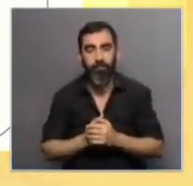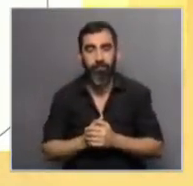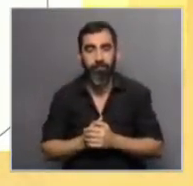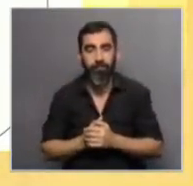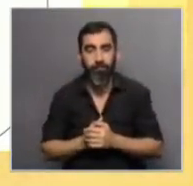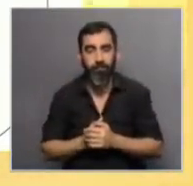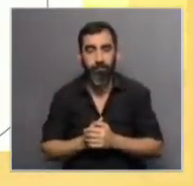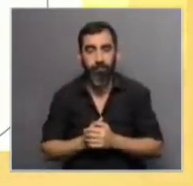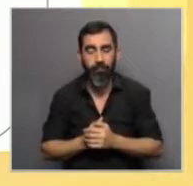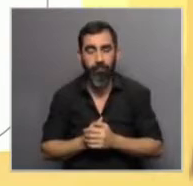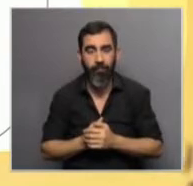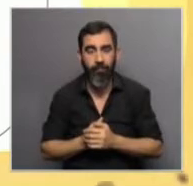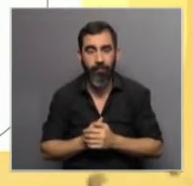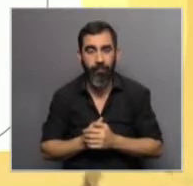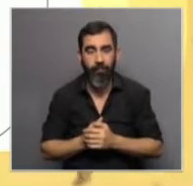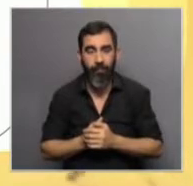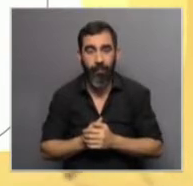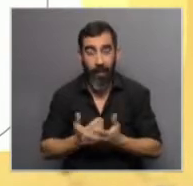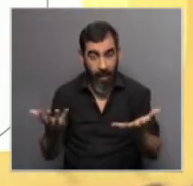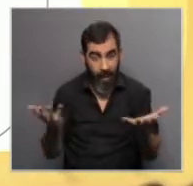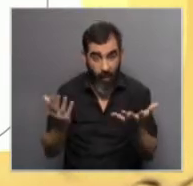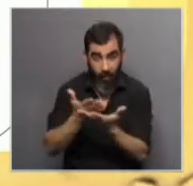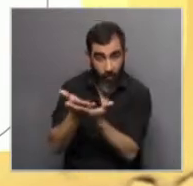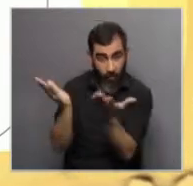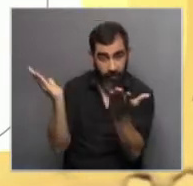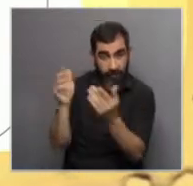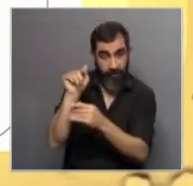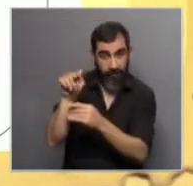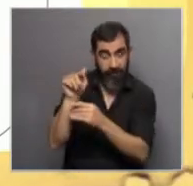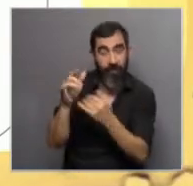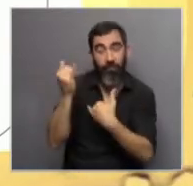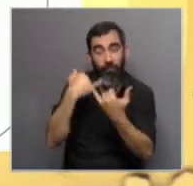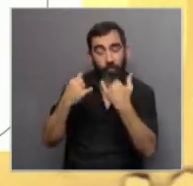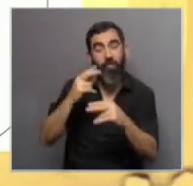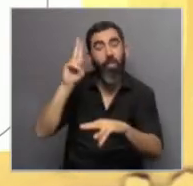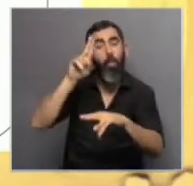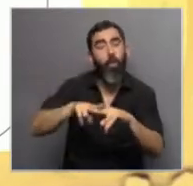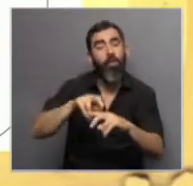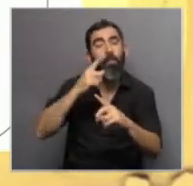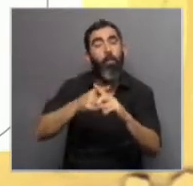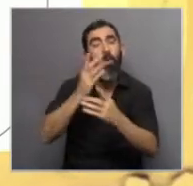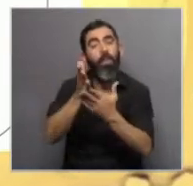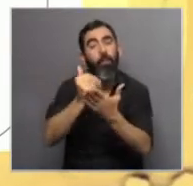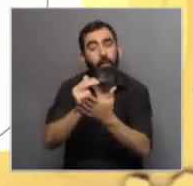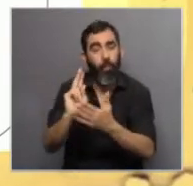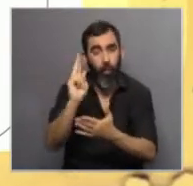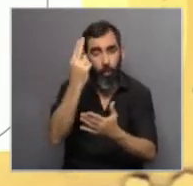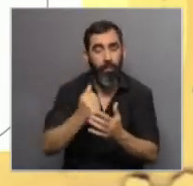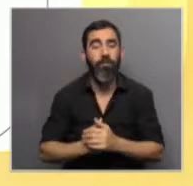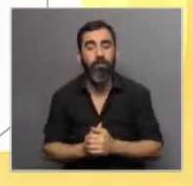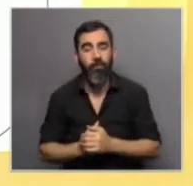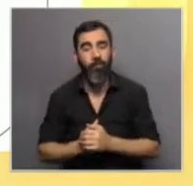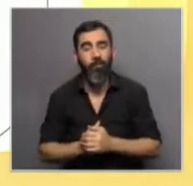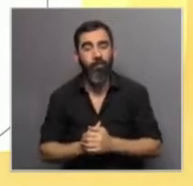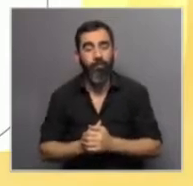El que estamos viendo ahora habla de... Perdone, doctor, el que estamos viendo ahora es el dato de la mortalidad por departamento en Uruguay.